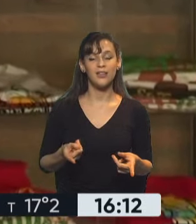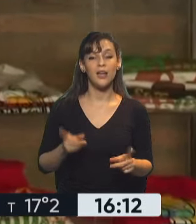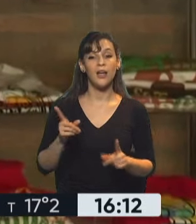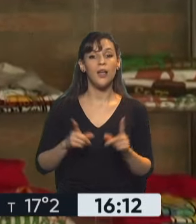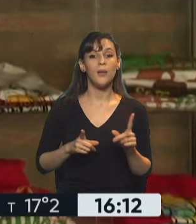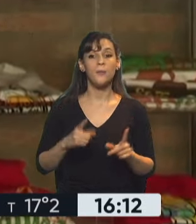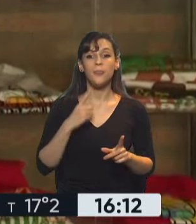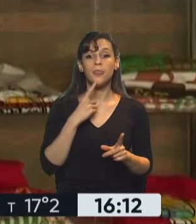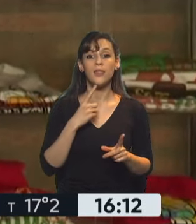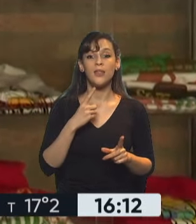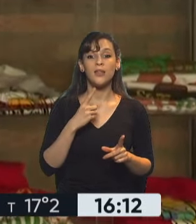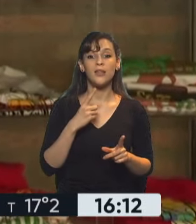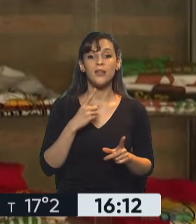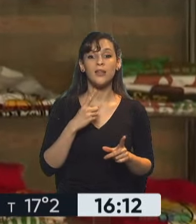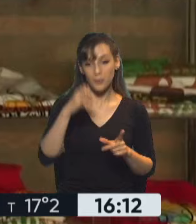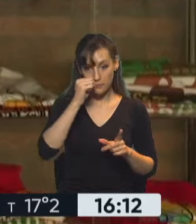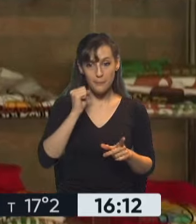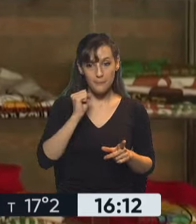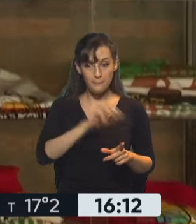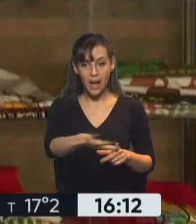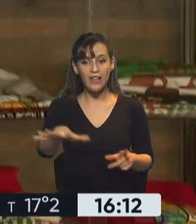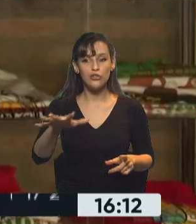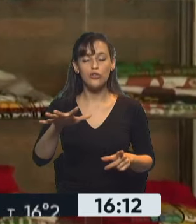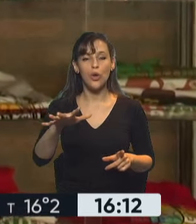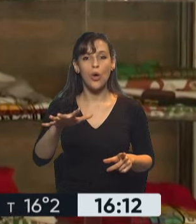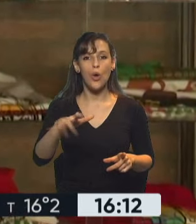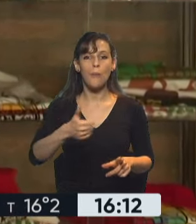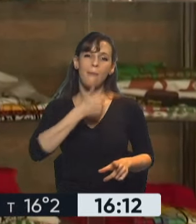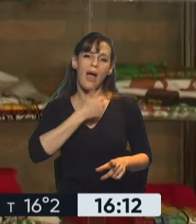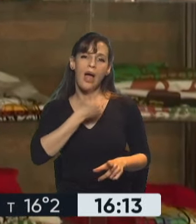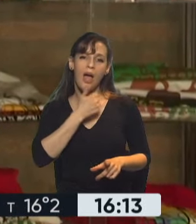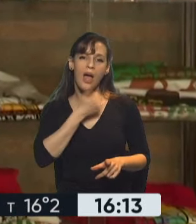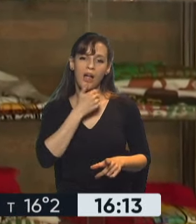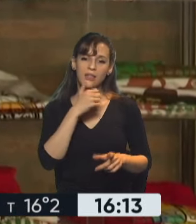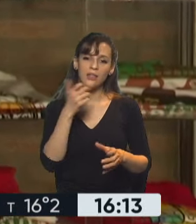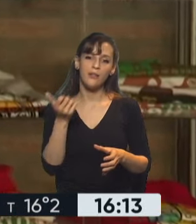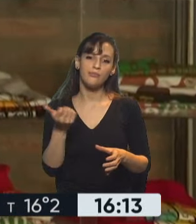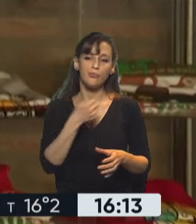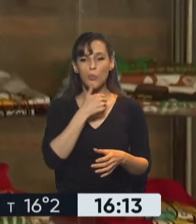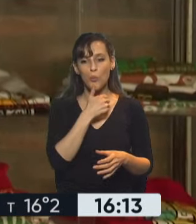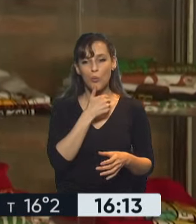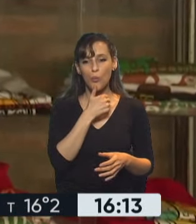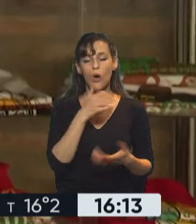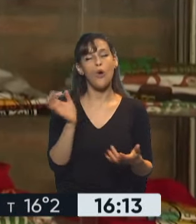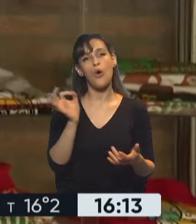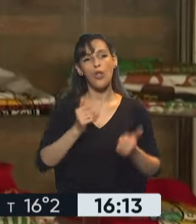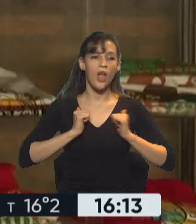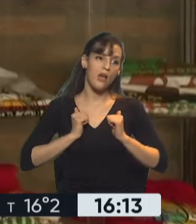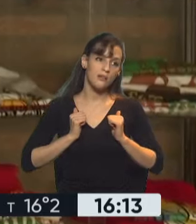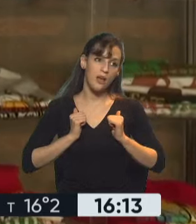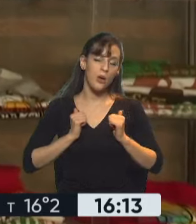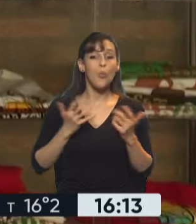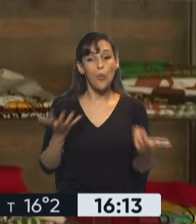me voy al patio unos mates, me voy al patio a pensar un ratito, me voy al patio a descansar. Bueno, yo me